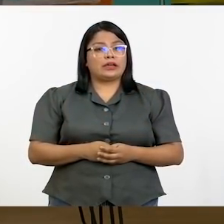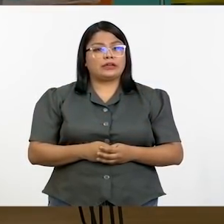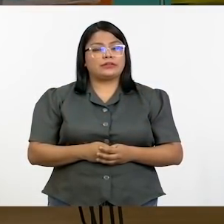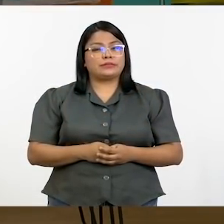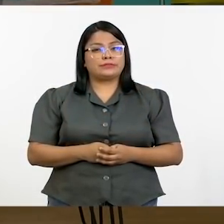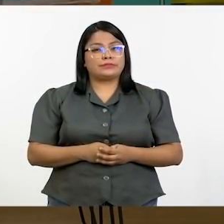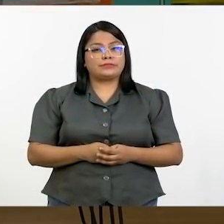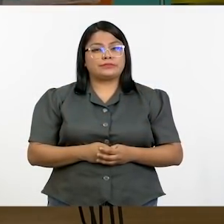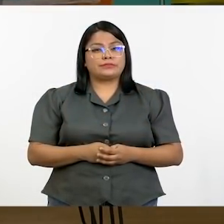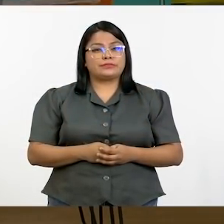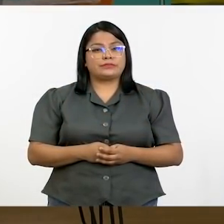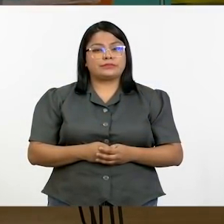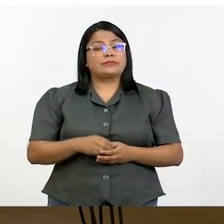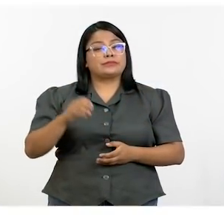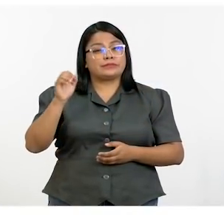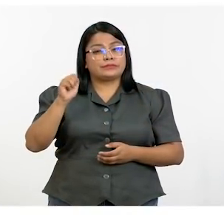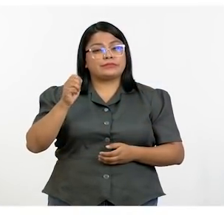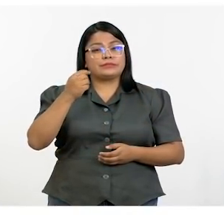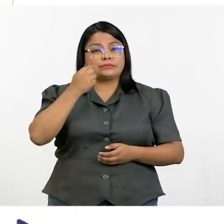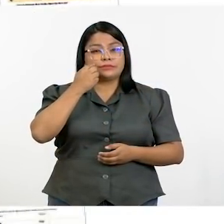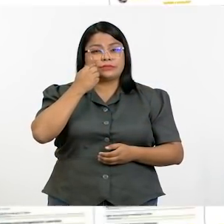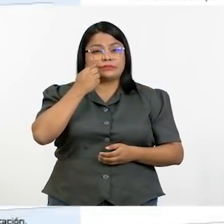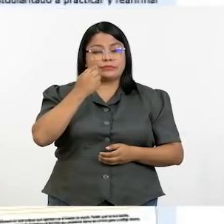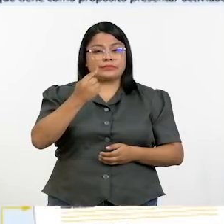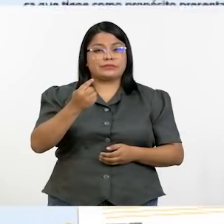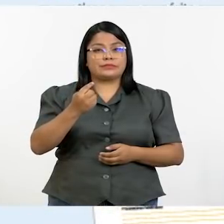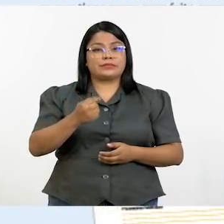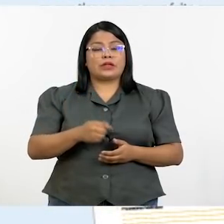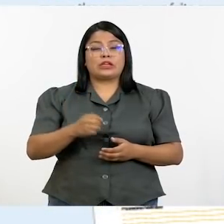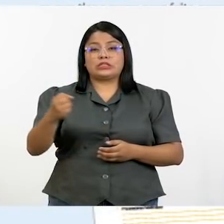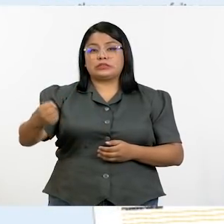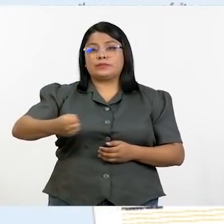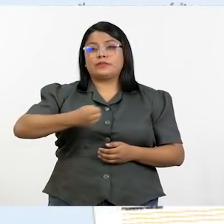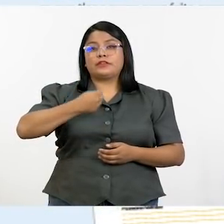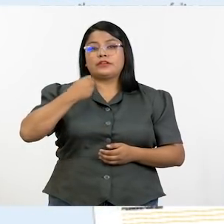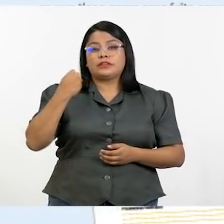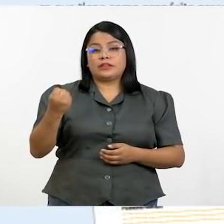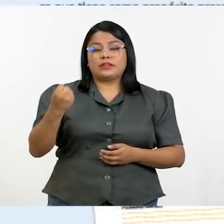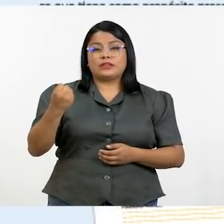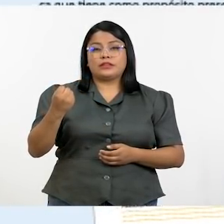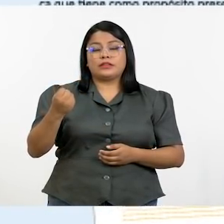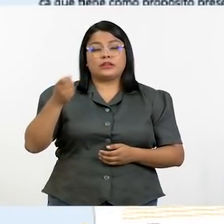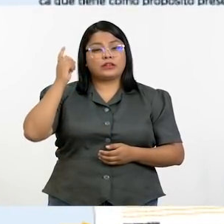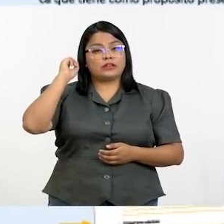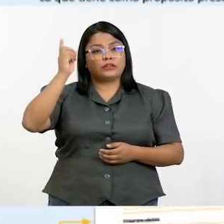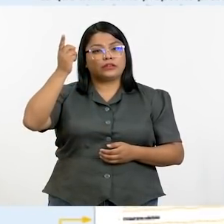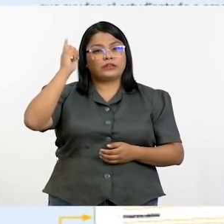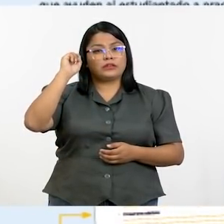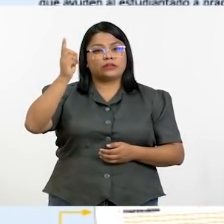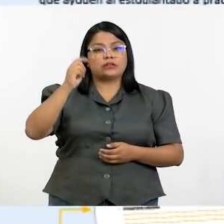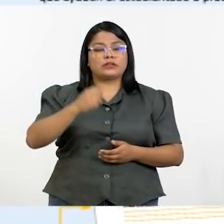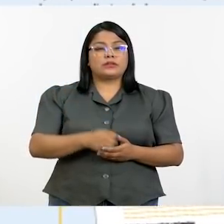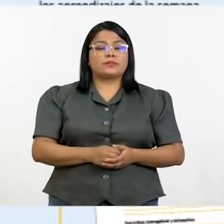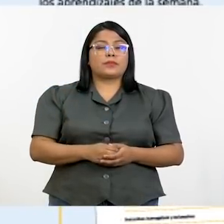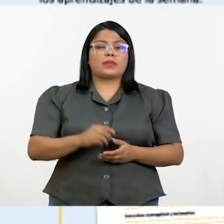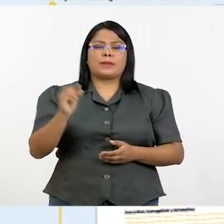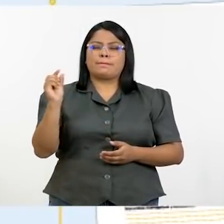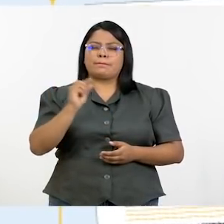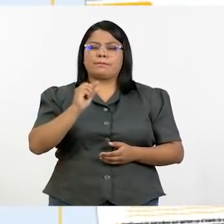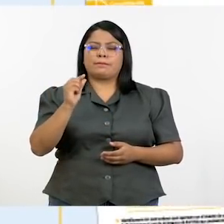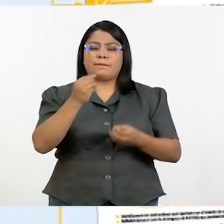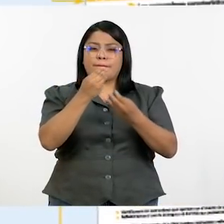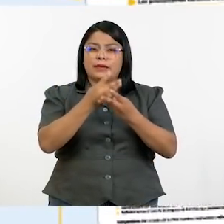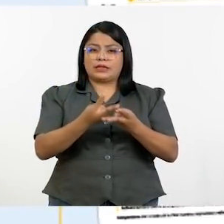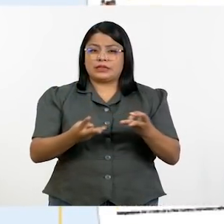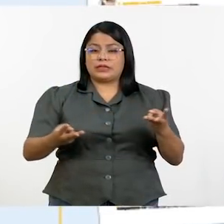aprendizaje de ellos y de ellas. Sí, fíjate, Paola, que algo que es muy importante es que a veces los docentes solicitan el